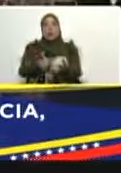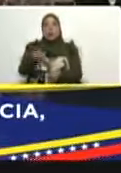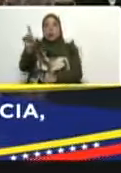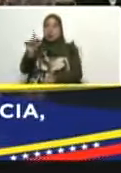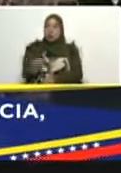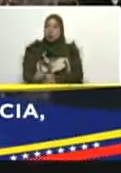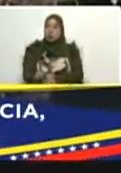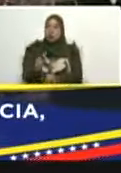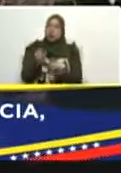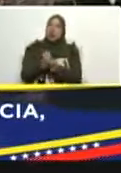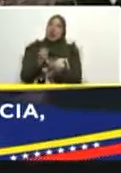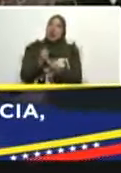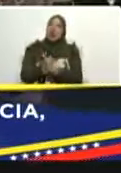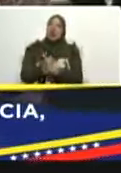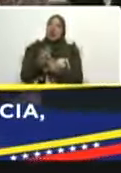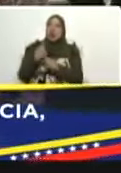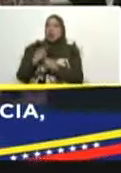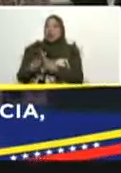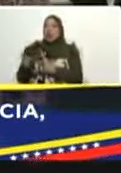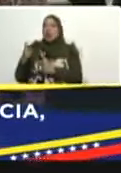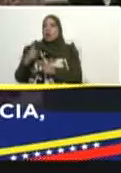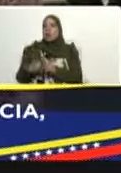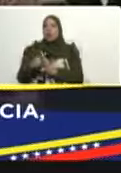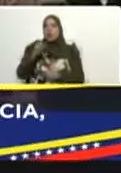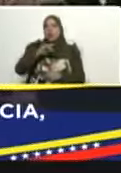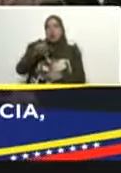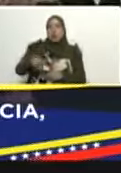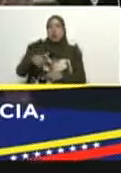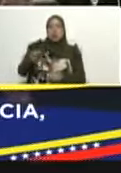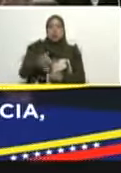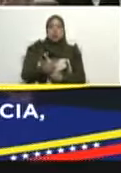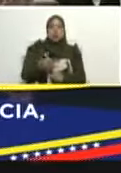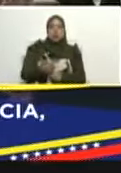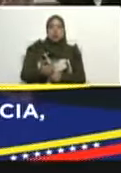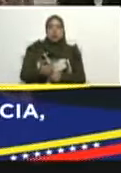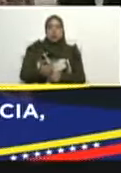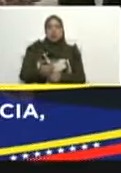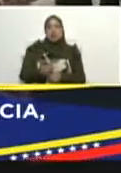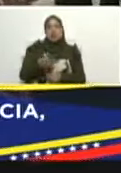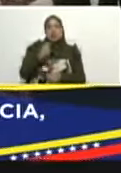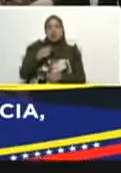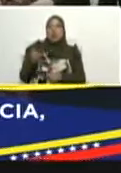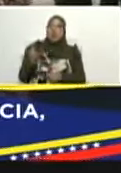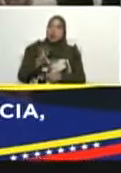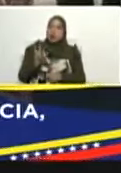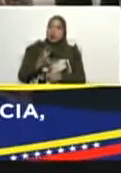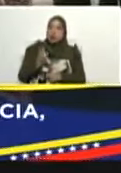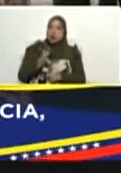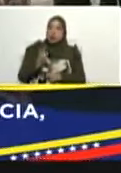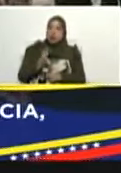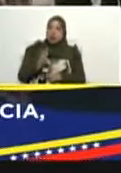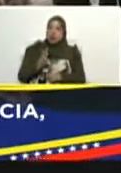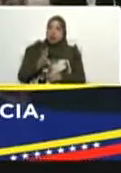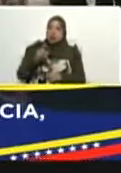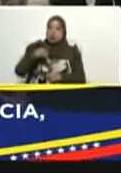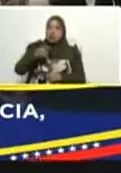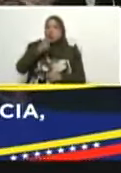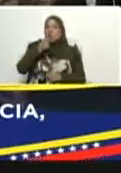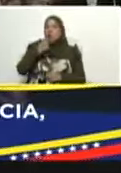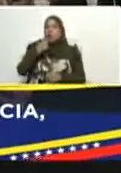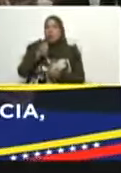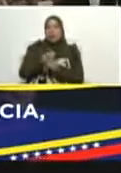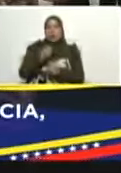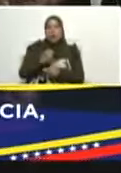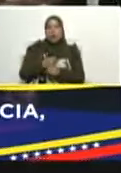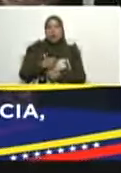porque trabajamos en diferentes áreas. Yo por lo menos trabajo todo lo que es la costa venezolana y trabajo en la Antártida. Aquí es un trabajo con la... ¿En